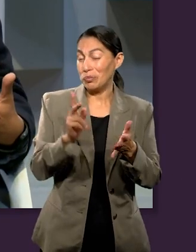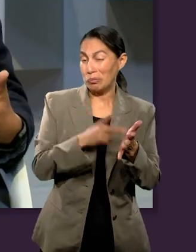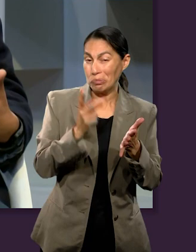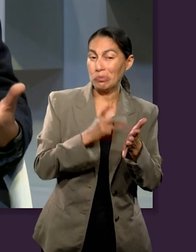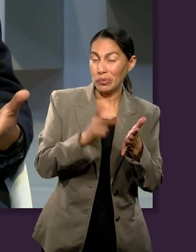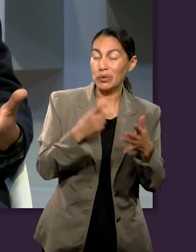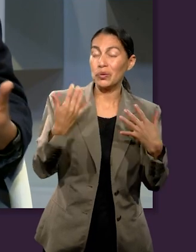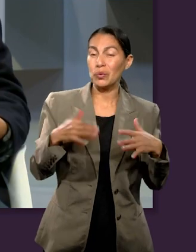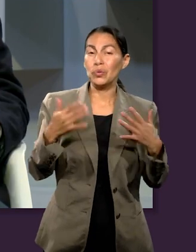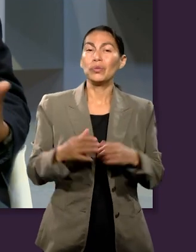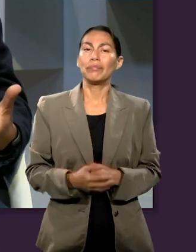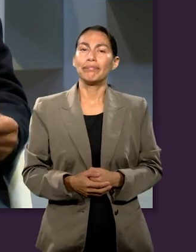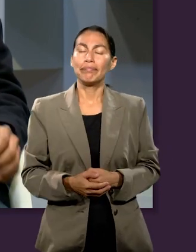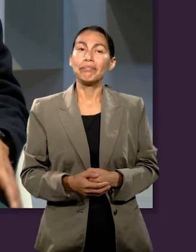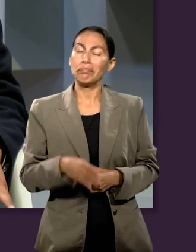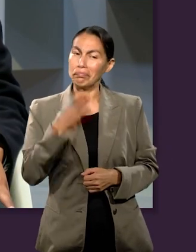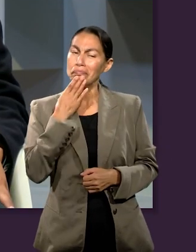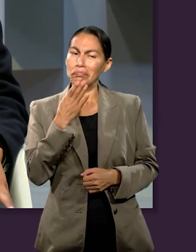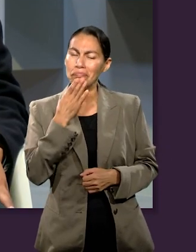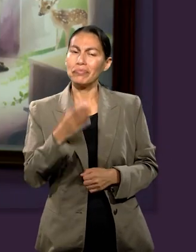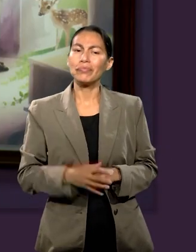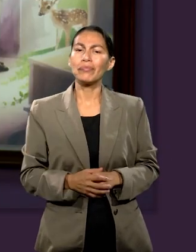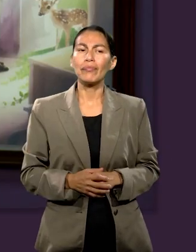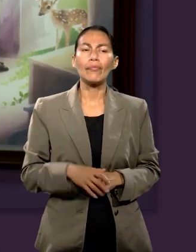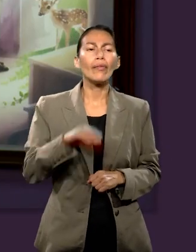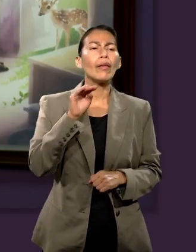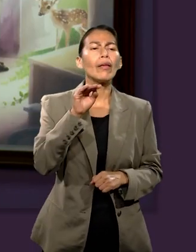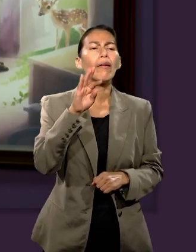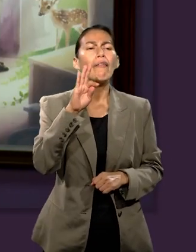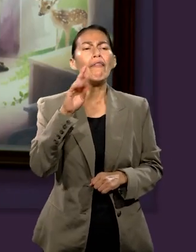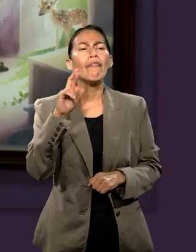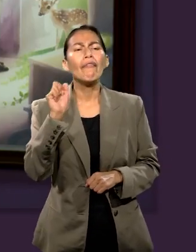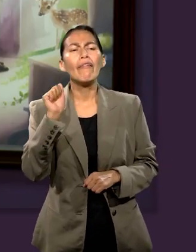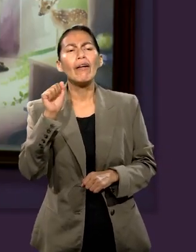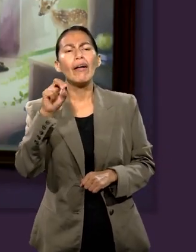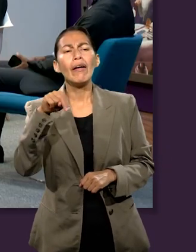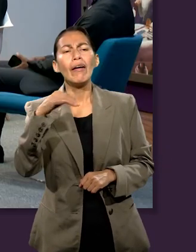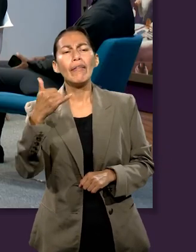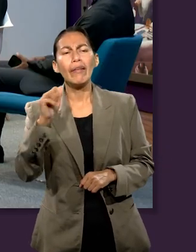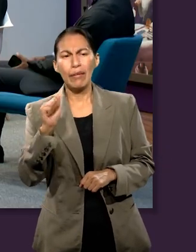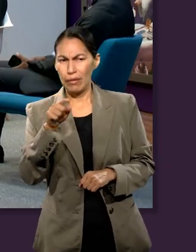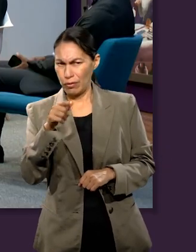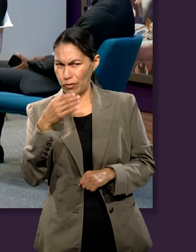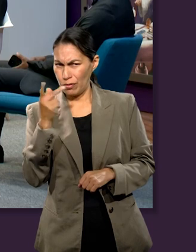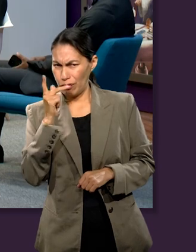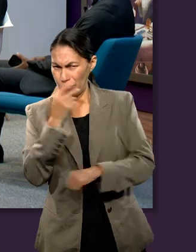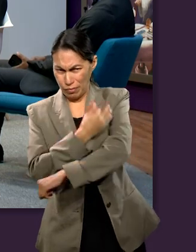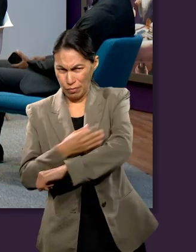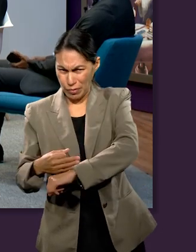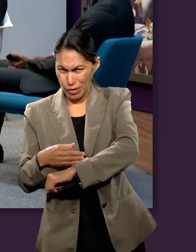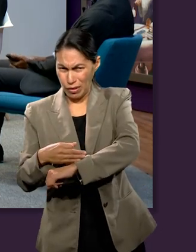cuidan que te proveen lo has experimentado en este Claro que sí muchas veces Qué bueno frania